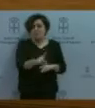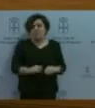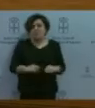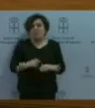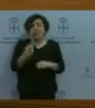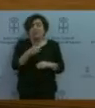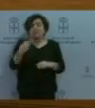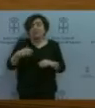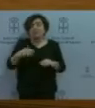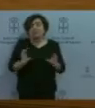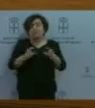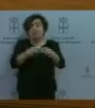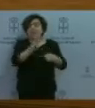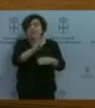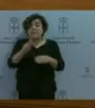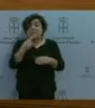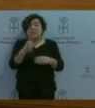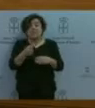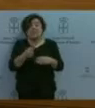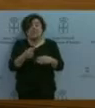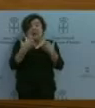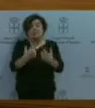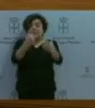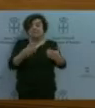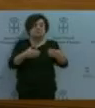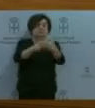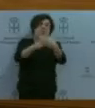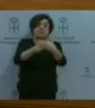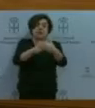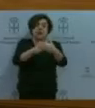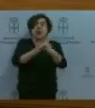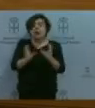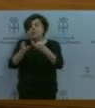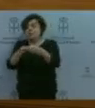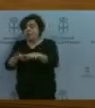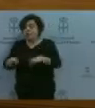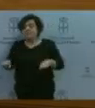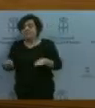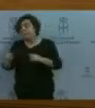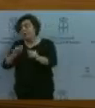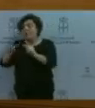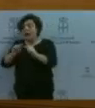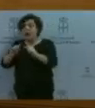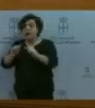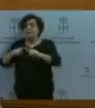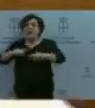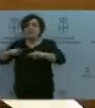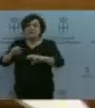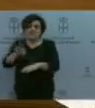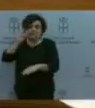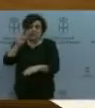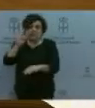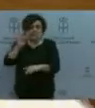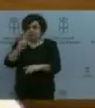ahora el Pleno, reunir a la mesa, reunir a la Junta de Portavoces. No es así. Eso se hace previo. No